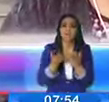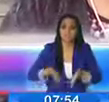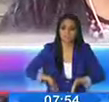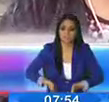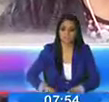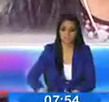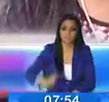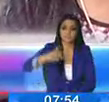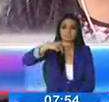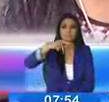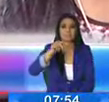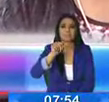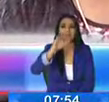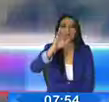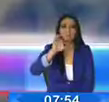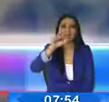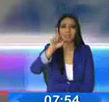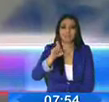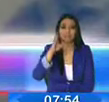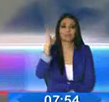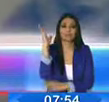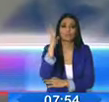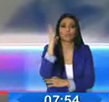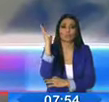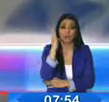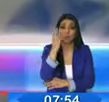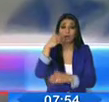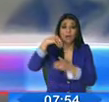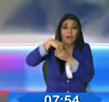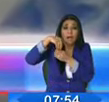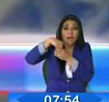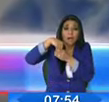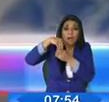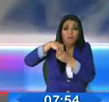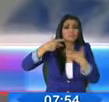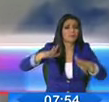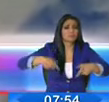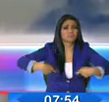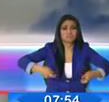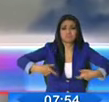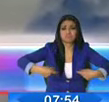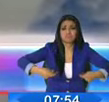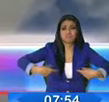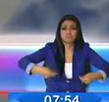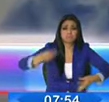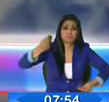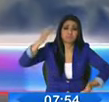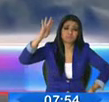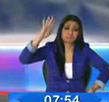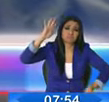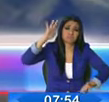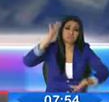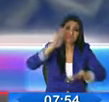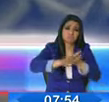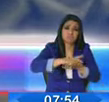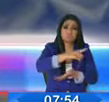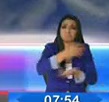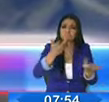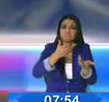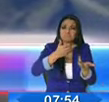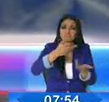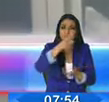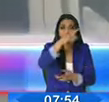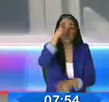de provincia de tungurahua y ha gastado todos los ahorros para los exámenes y medicamentos de denis quien se encuentra internado en la unidad de